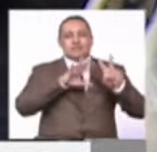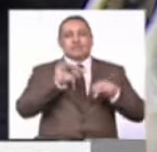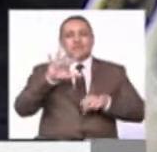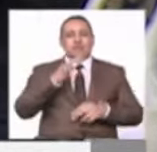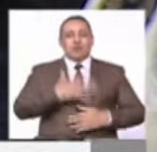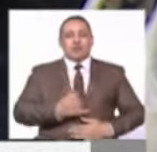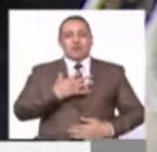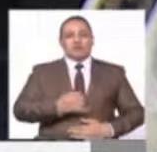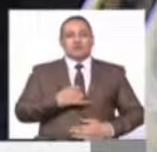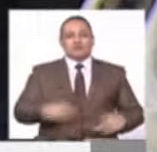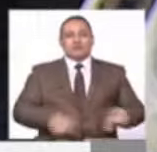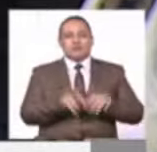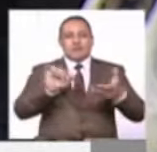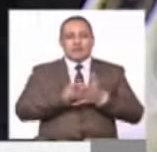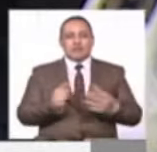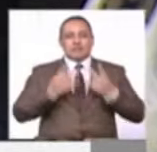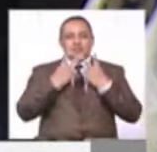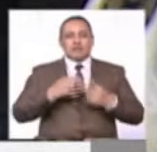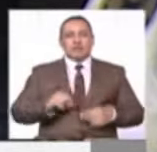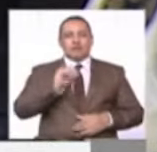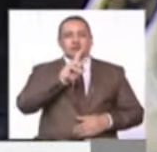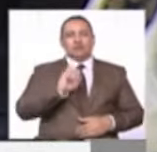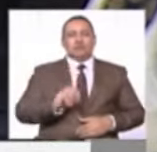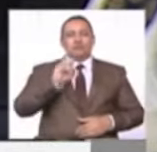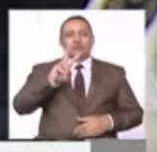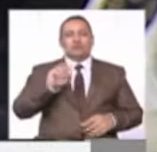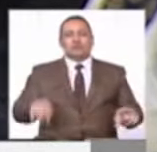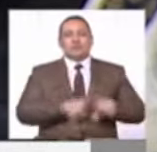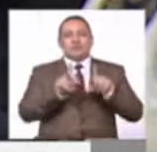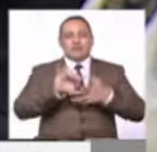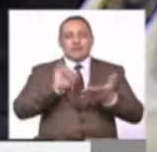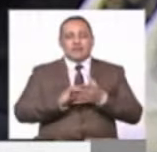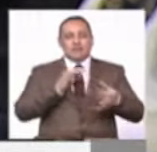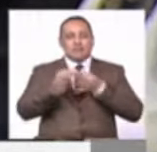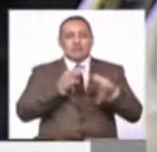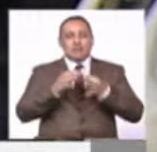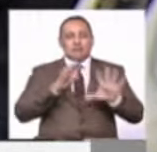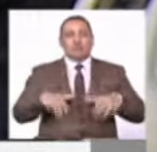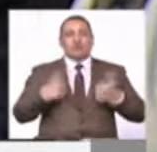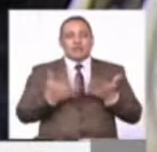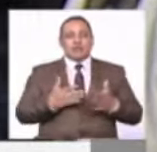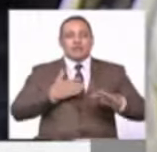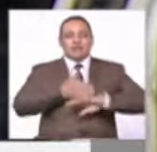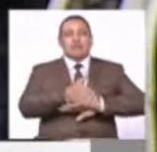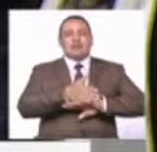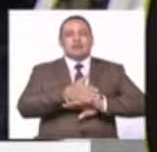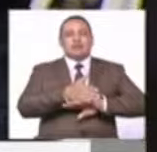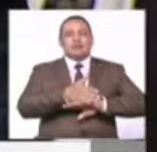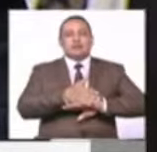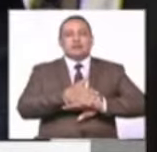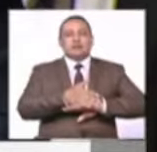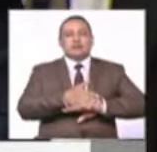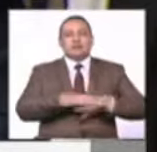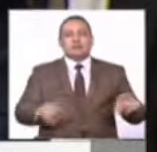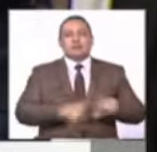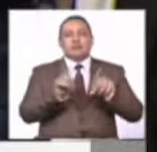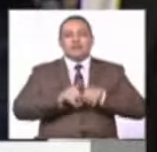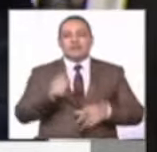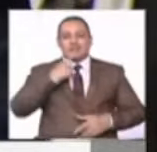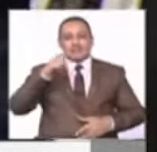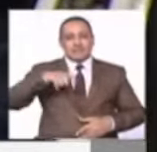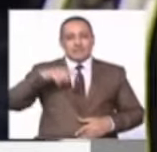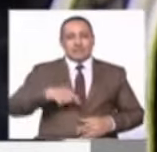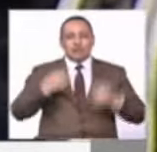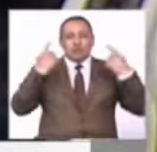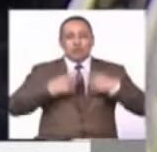años dice el punto 2.1 de las bases para poder ular es necesario